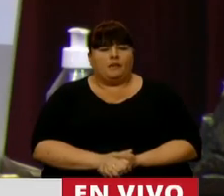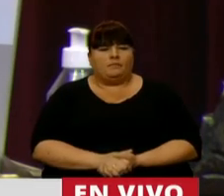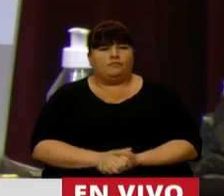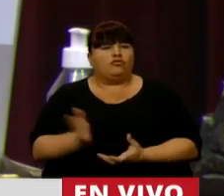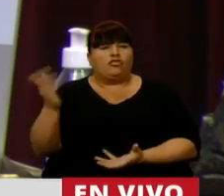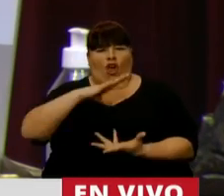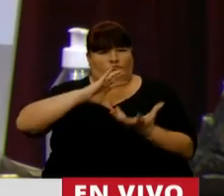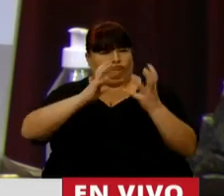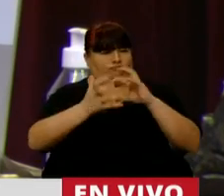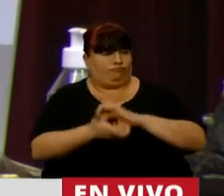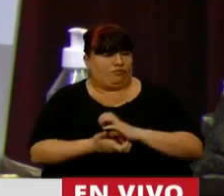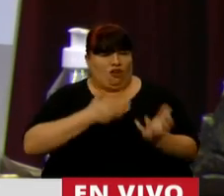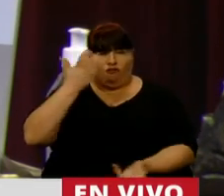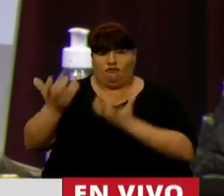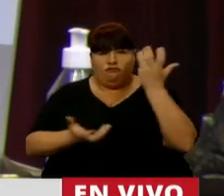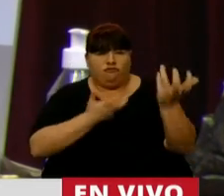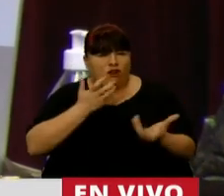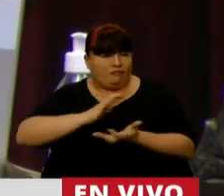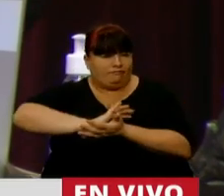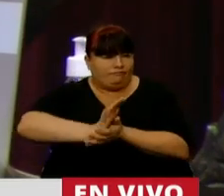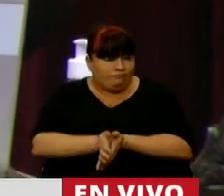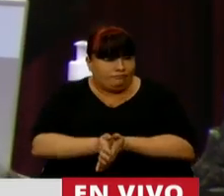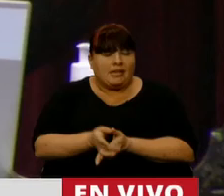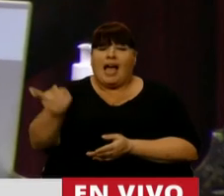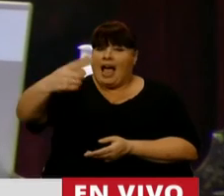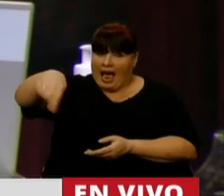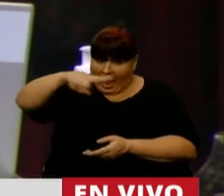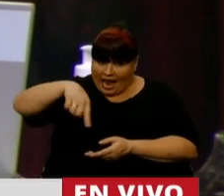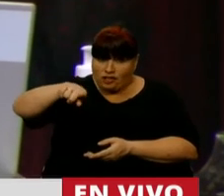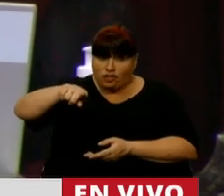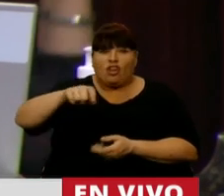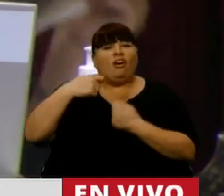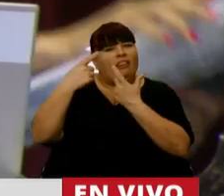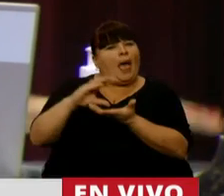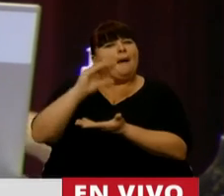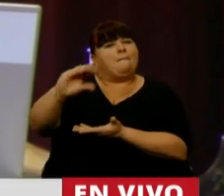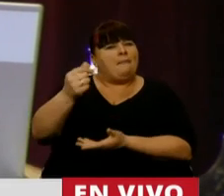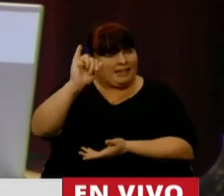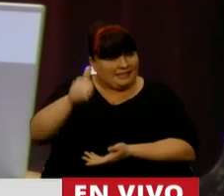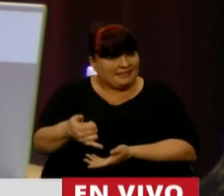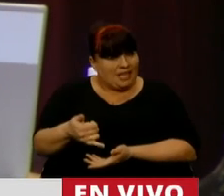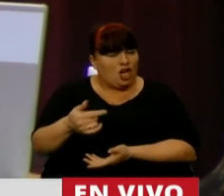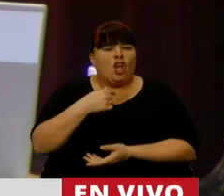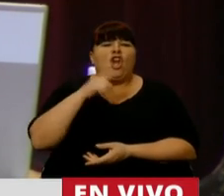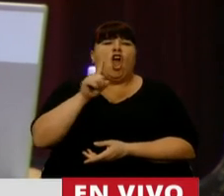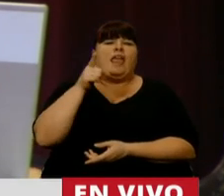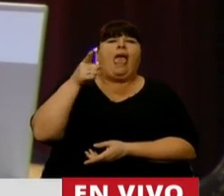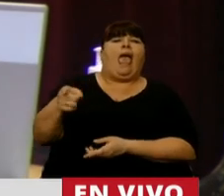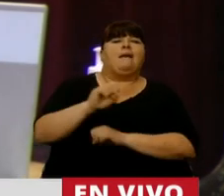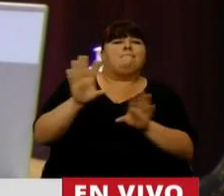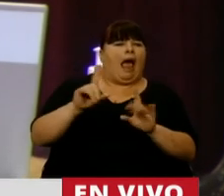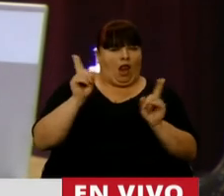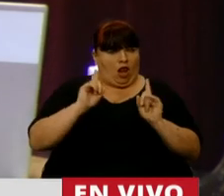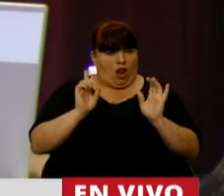Todo destruido, quemado. A ellos sí se les otorga presupuesto. Y no estoy queriendo criminalizar